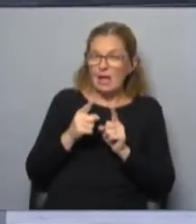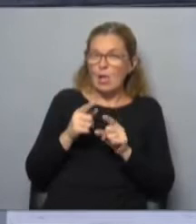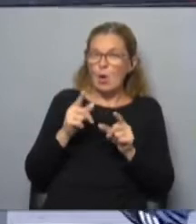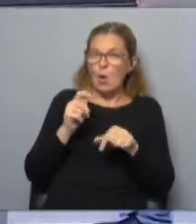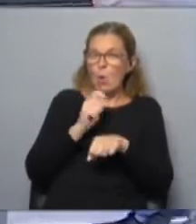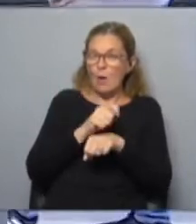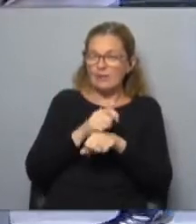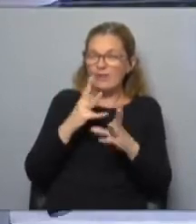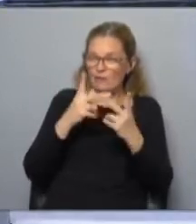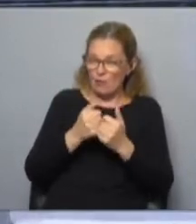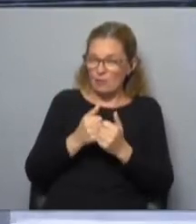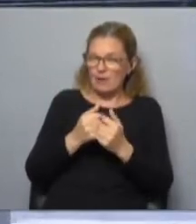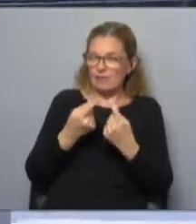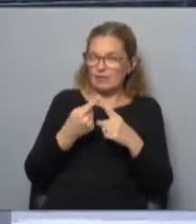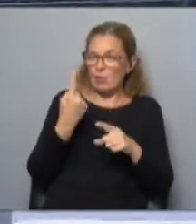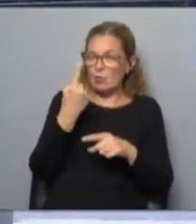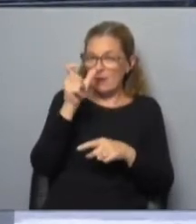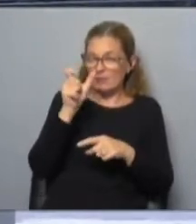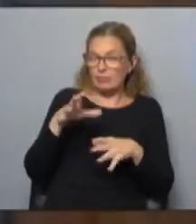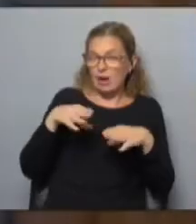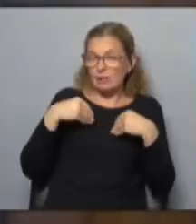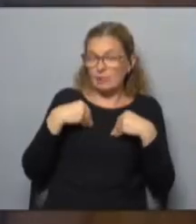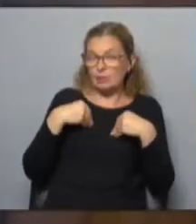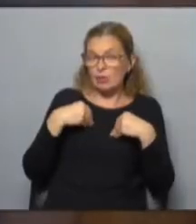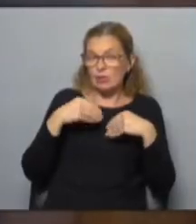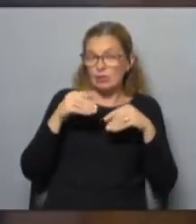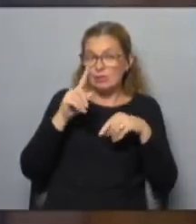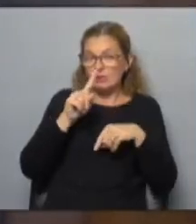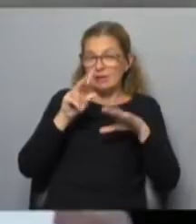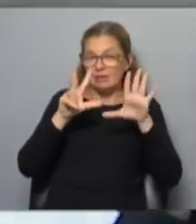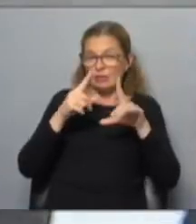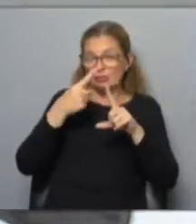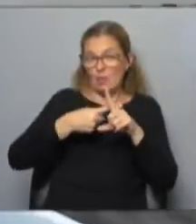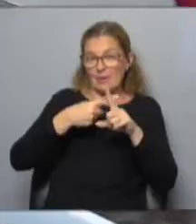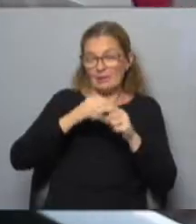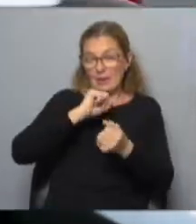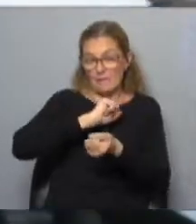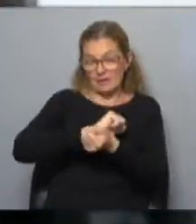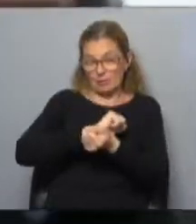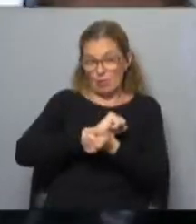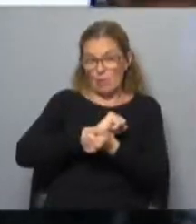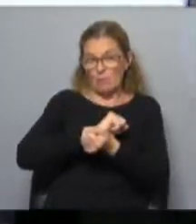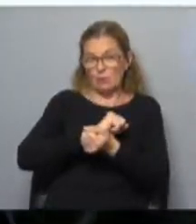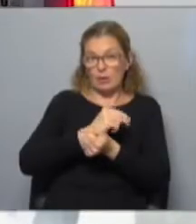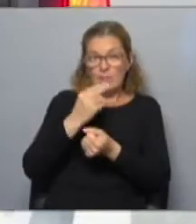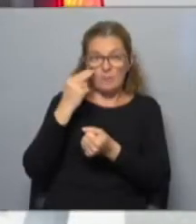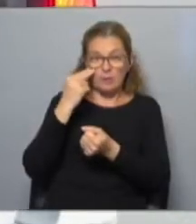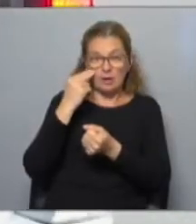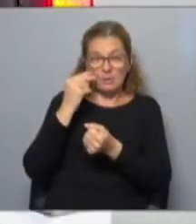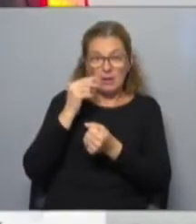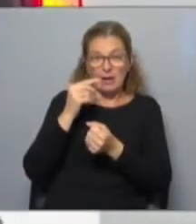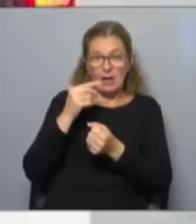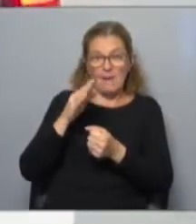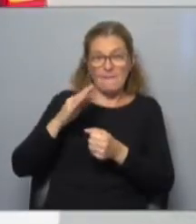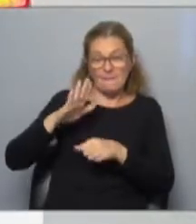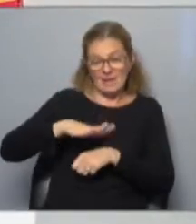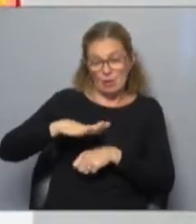esa modalidad uno de los imputados aceptó una pena de 18 meses de prisión efectiva por delitos de retribución a